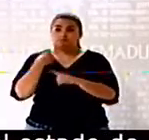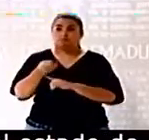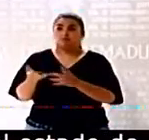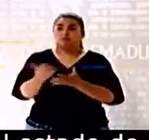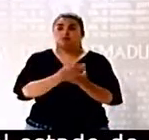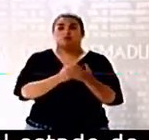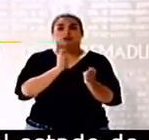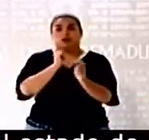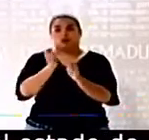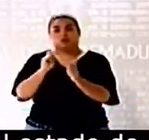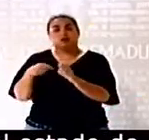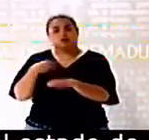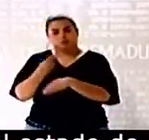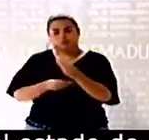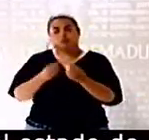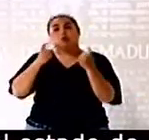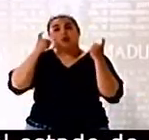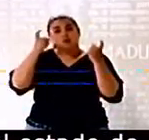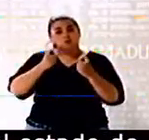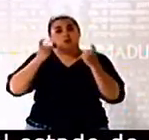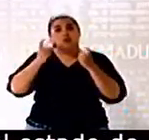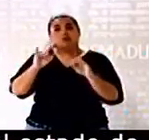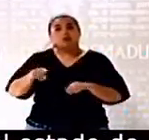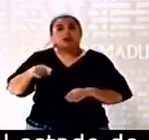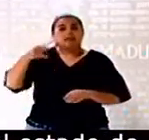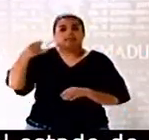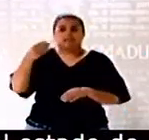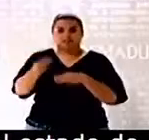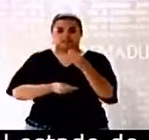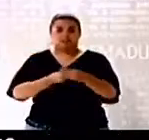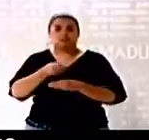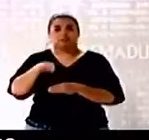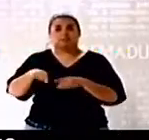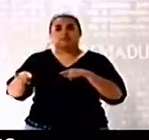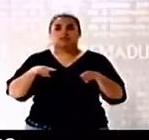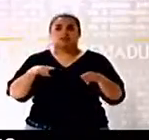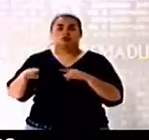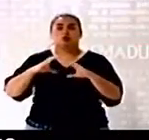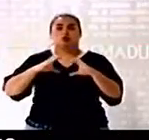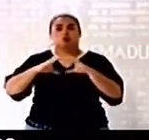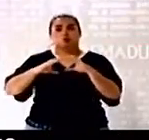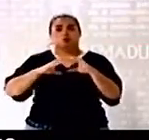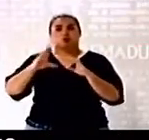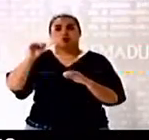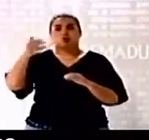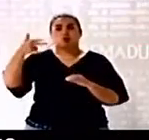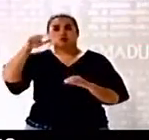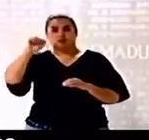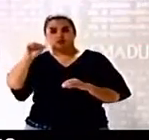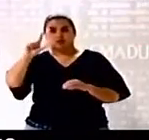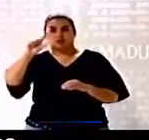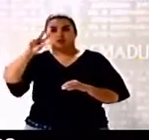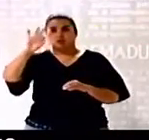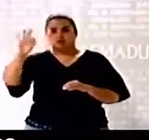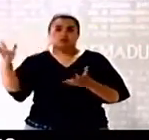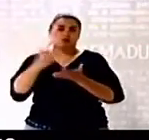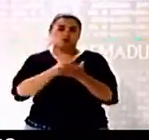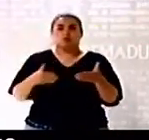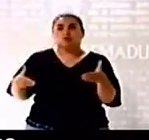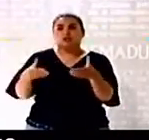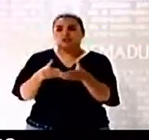ruedas que hemos dado, el esfuerzo extraordinario que ha hecho la directora de comunicación, Concha Luis Martínez, con todo el equipo,